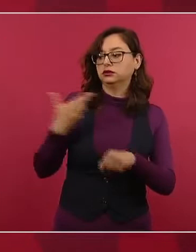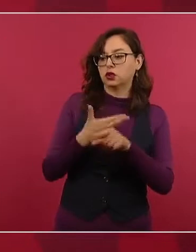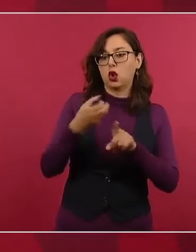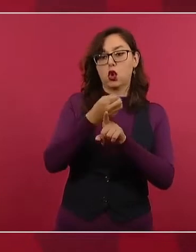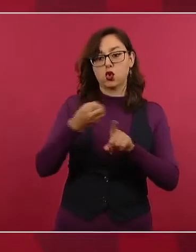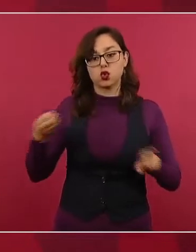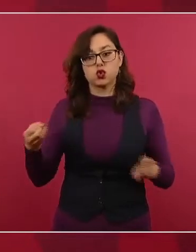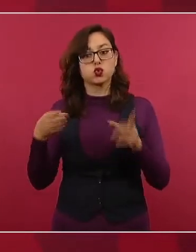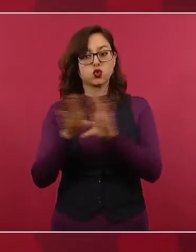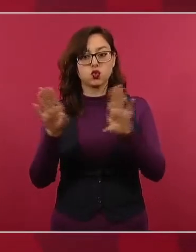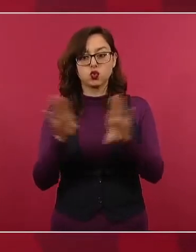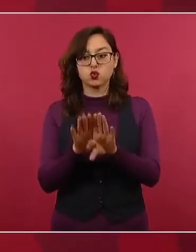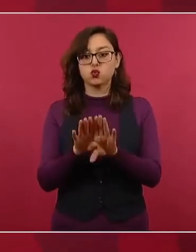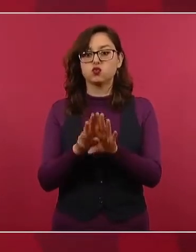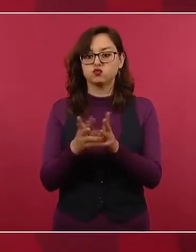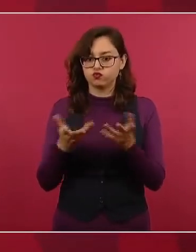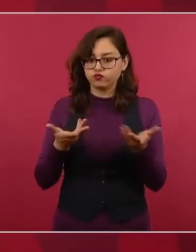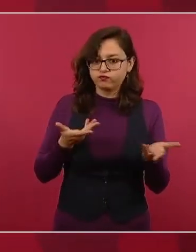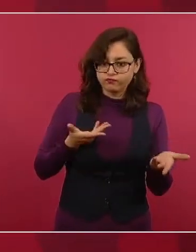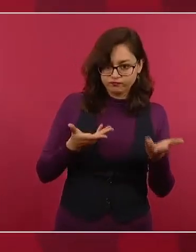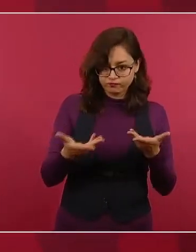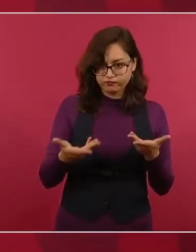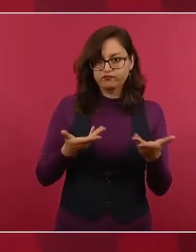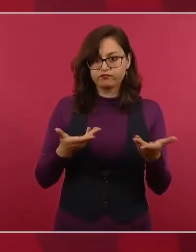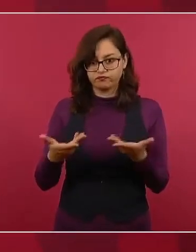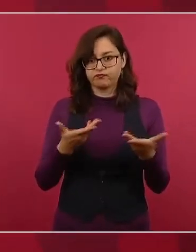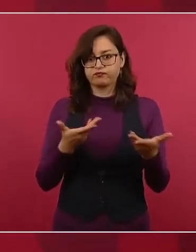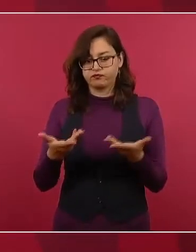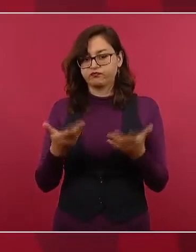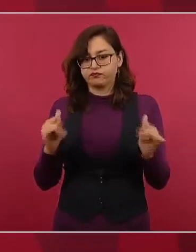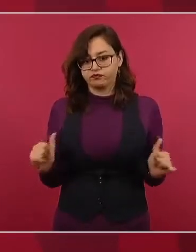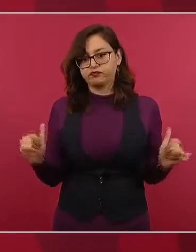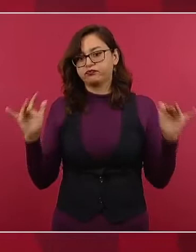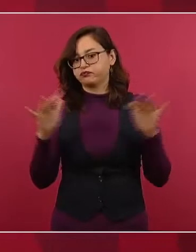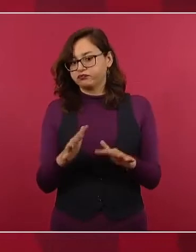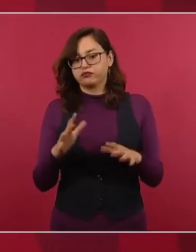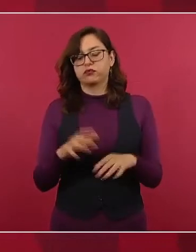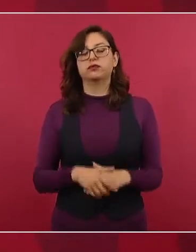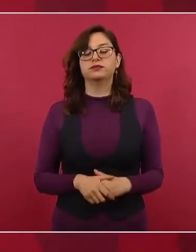para buscar que se dé este encuentro con todos.